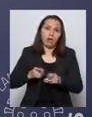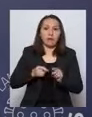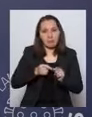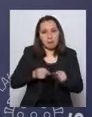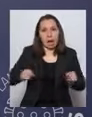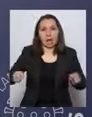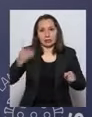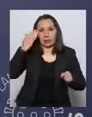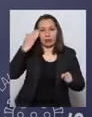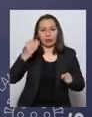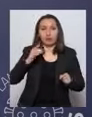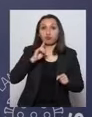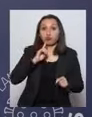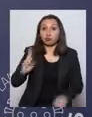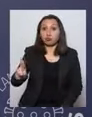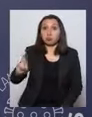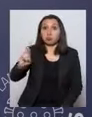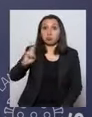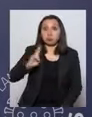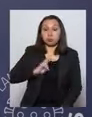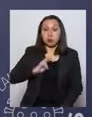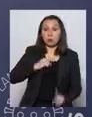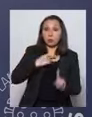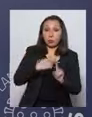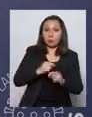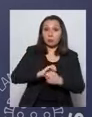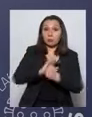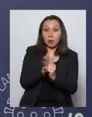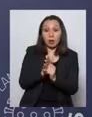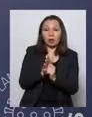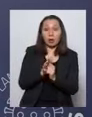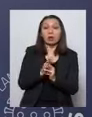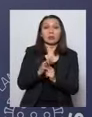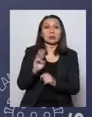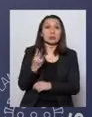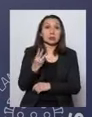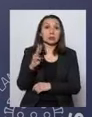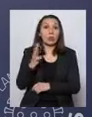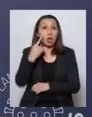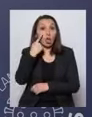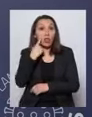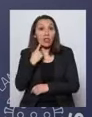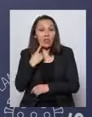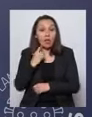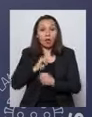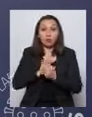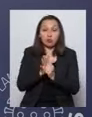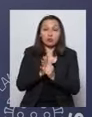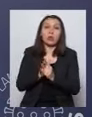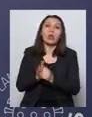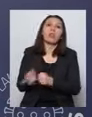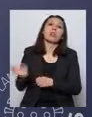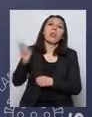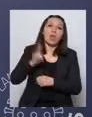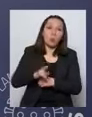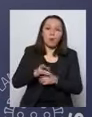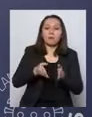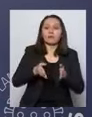prolongarse y teniendo el resultado positivo de pcr al tercer al cuarto día para coronavirus se le